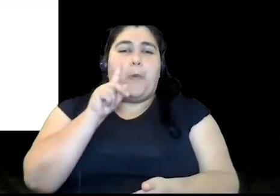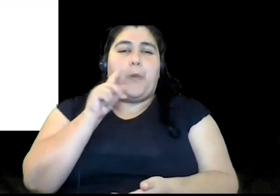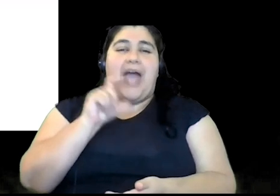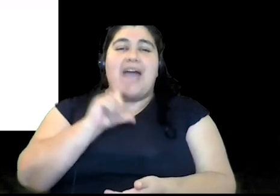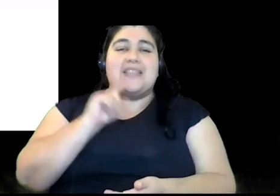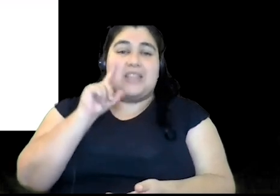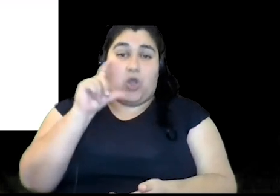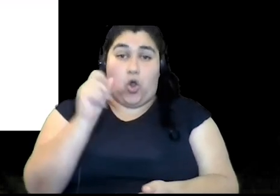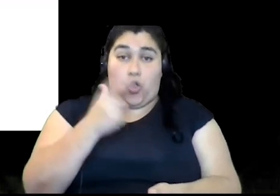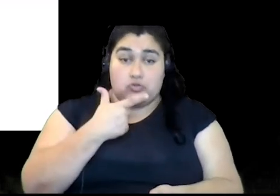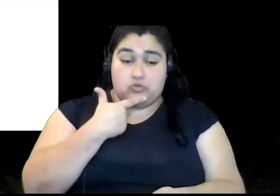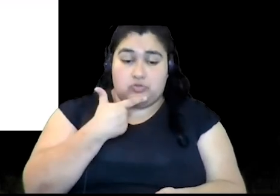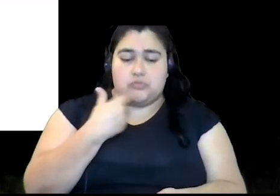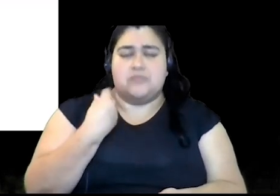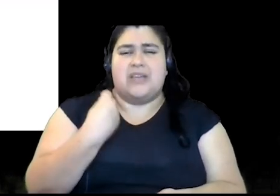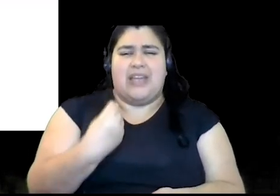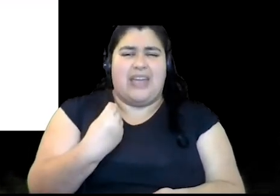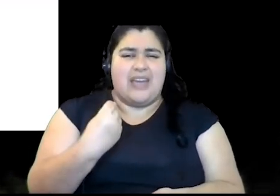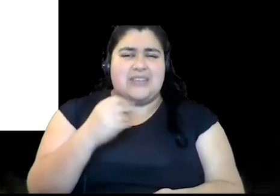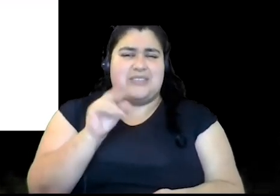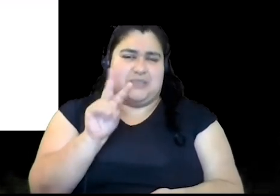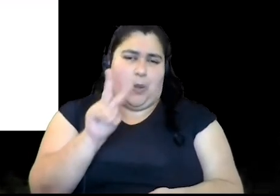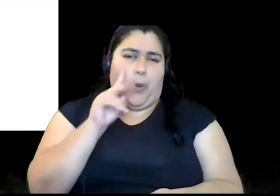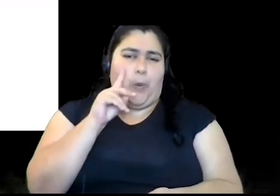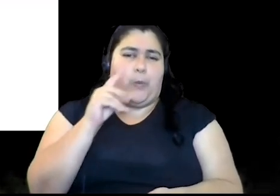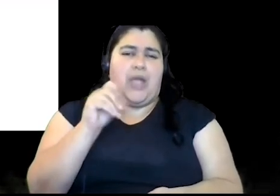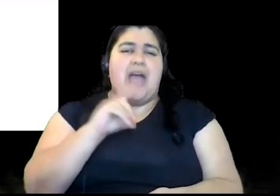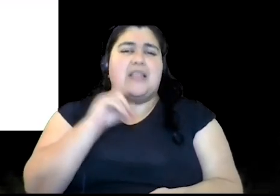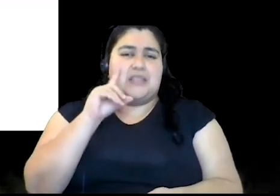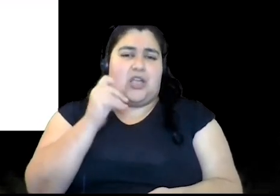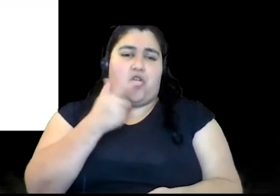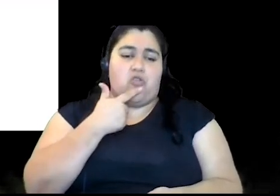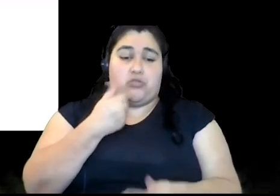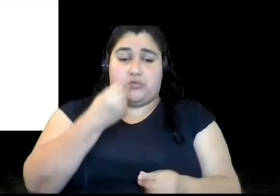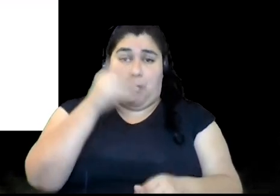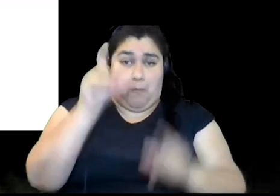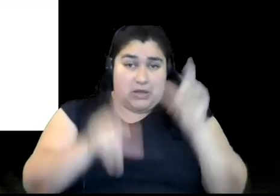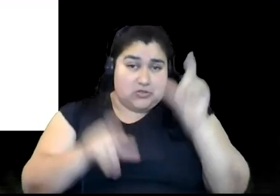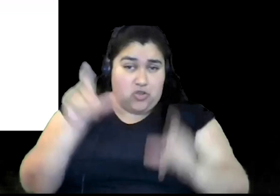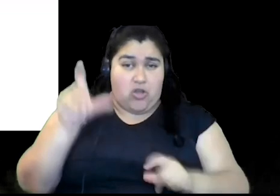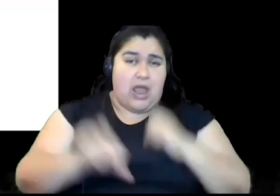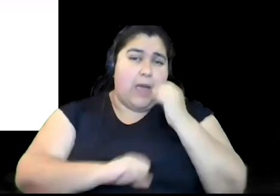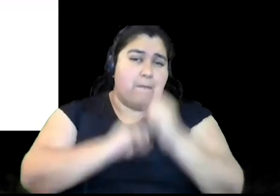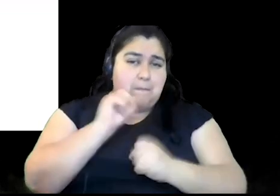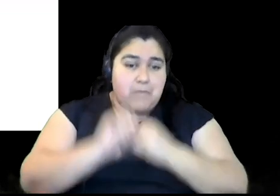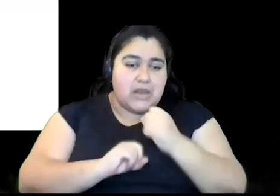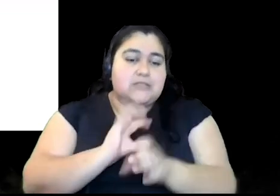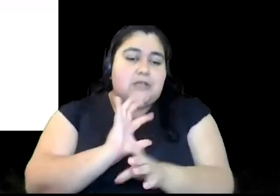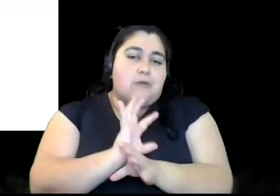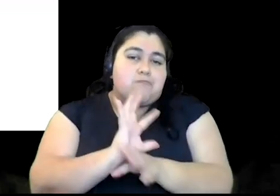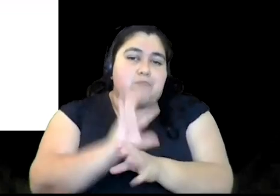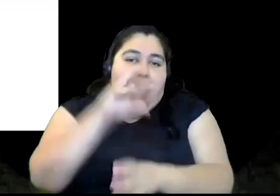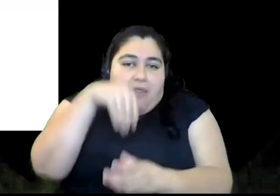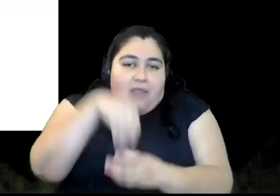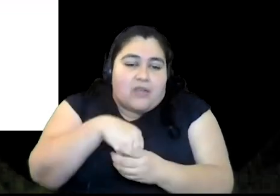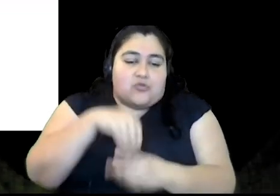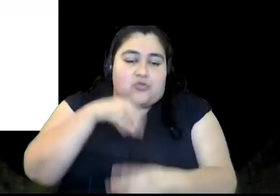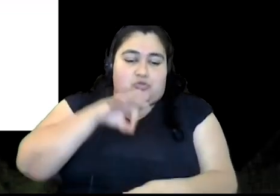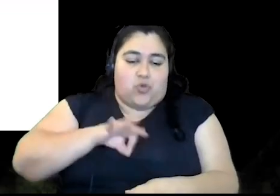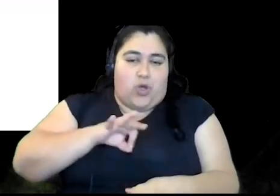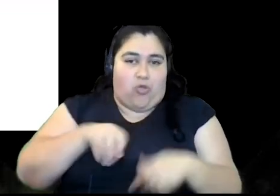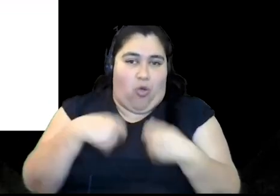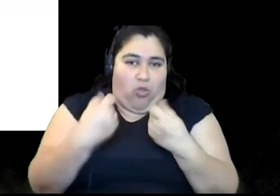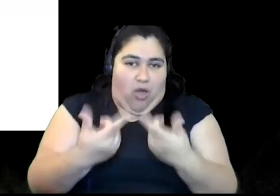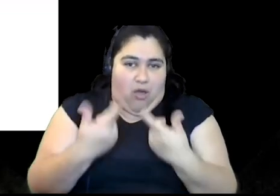pasa? Los viáticos, que para la gente del organismo es parte de los ingresos por trabajo,